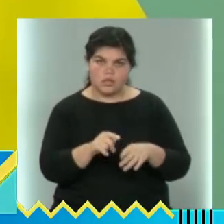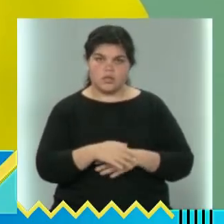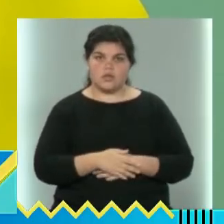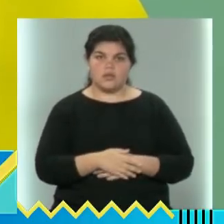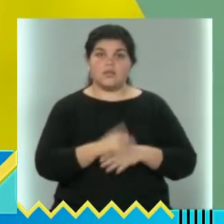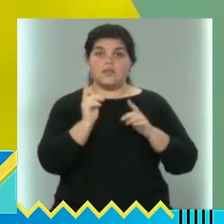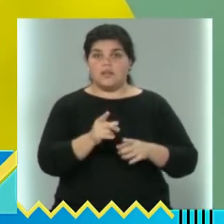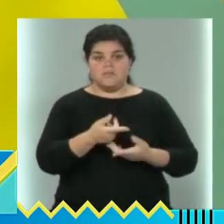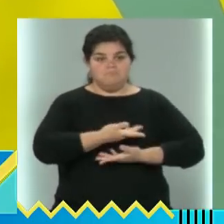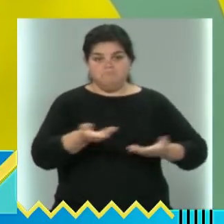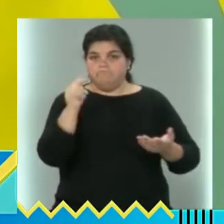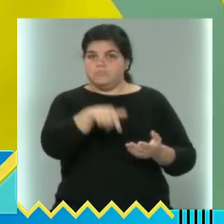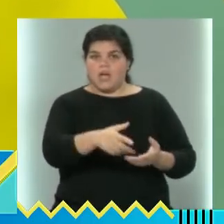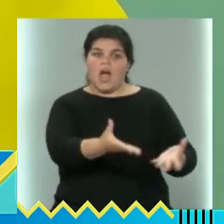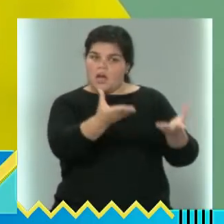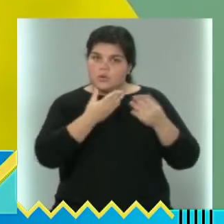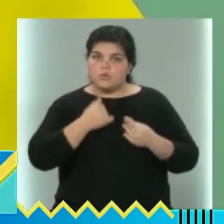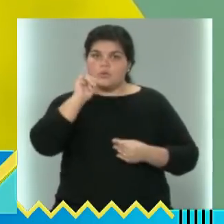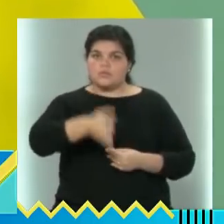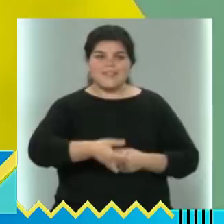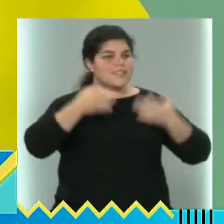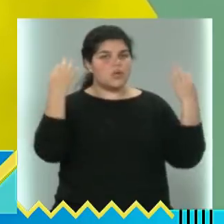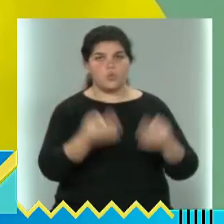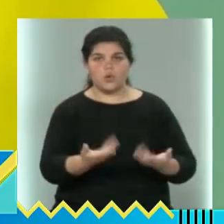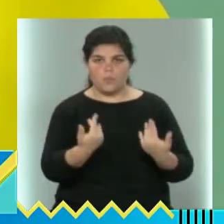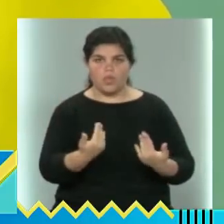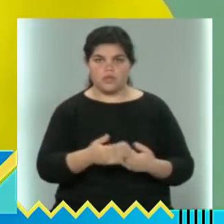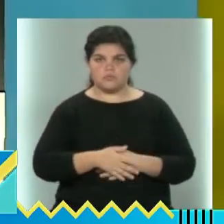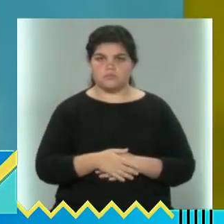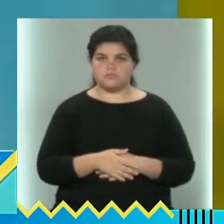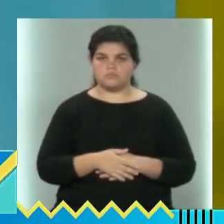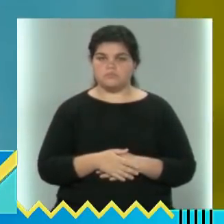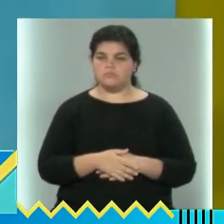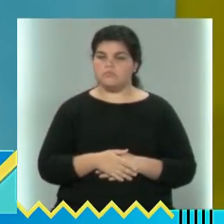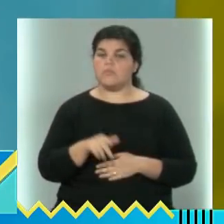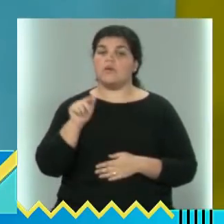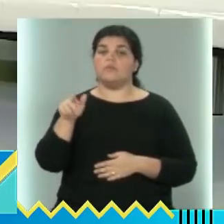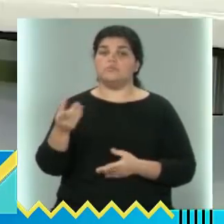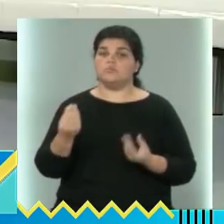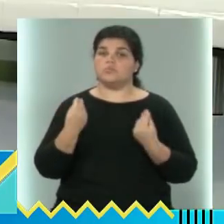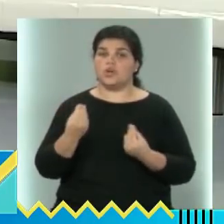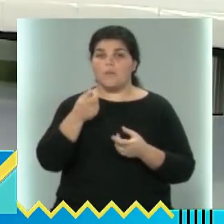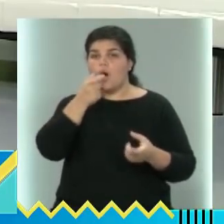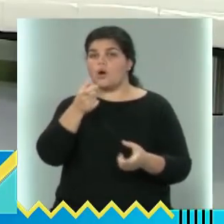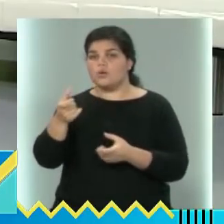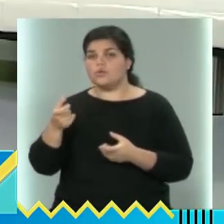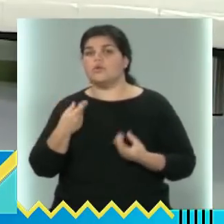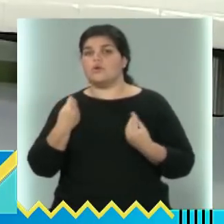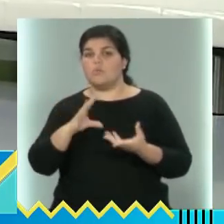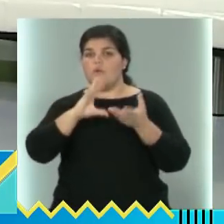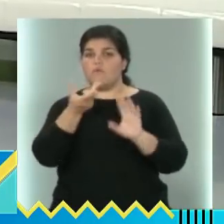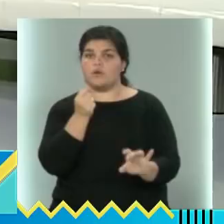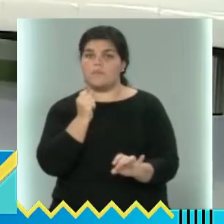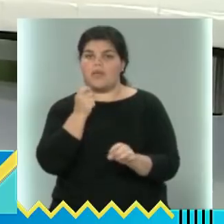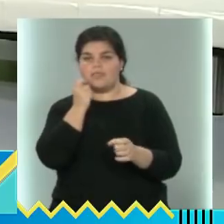la institucionalidad nos permite abordar el tema con mucha seguridad. Marcelo, ¿cómo deberían ser estos controles o cómo trabajamos sobre los